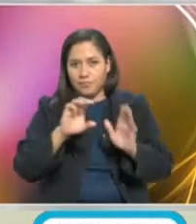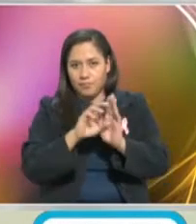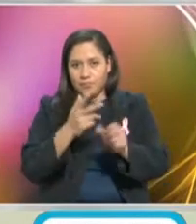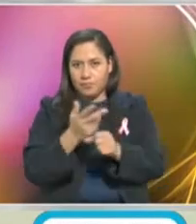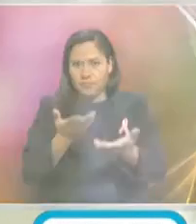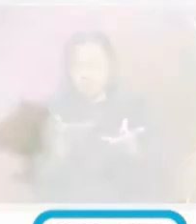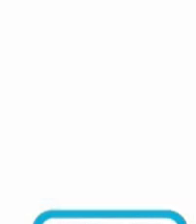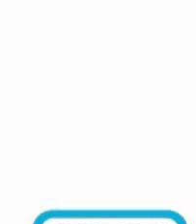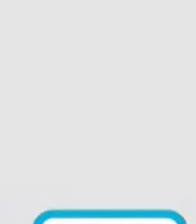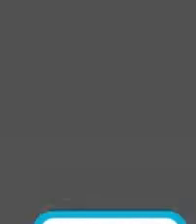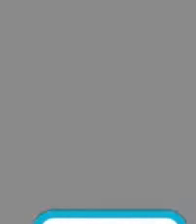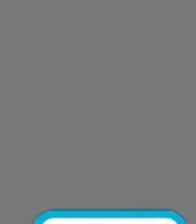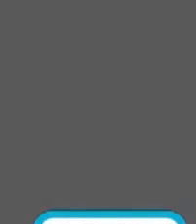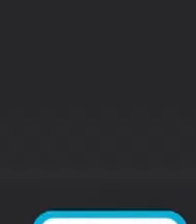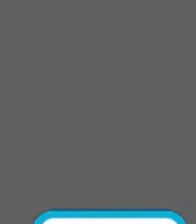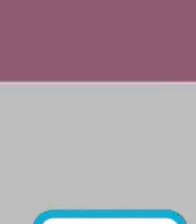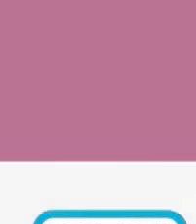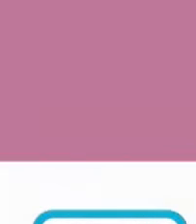estudio.